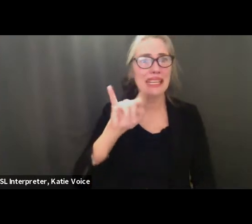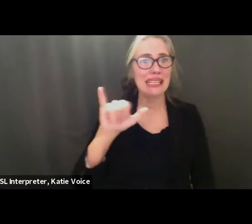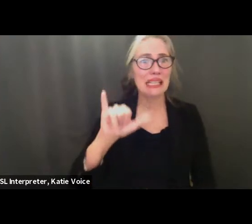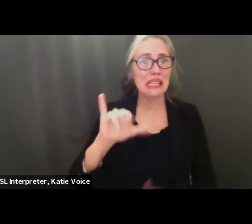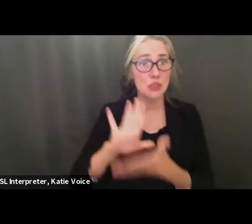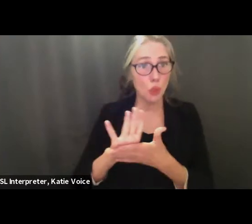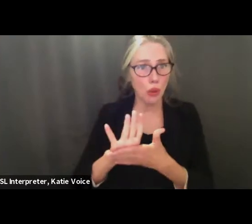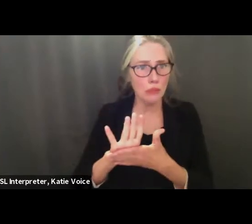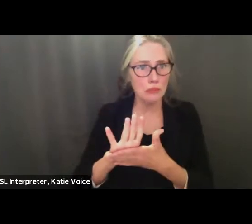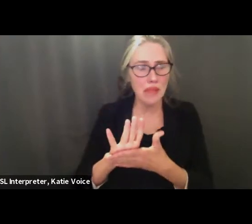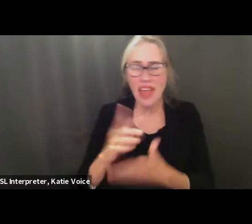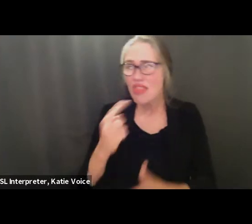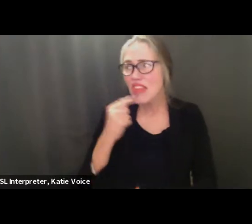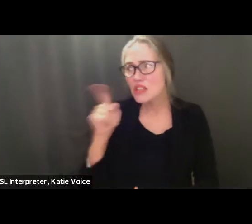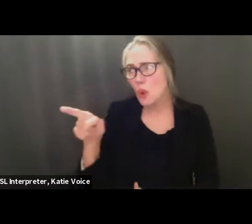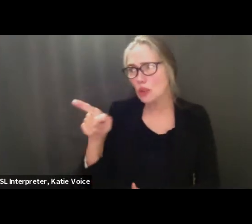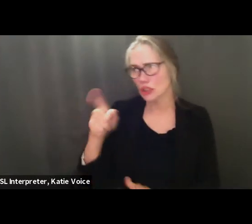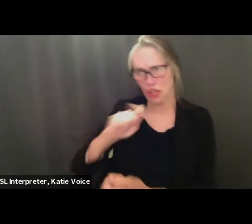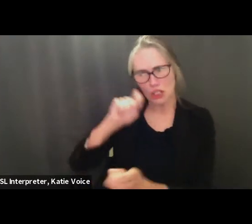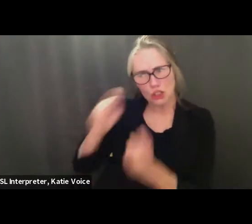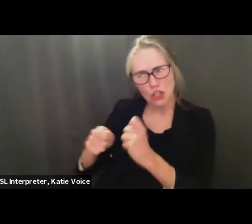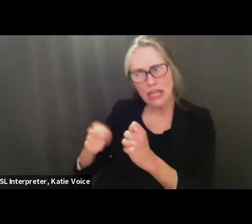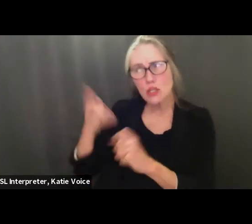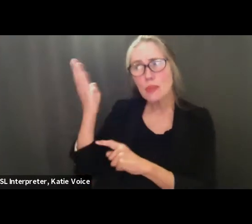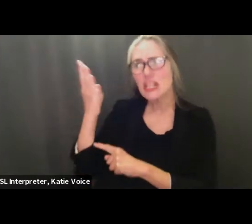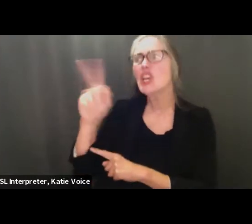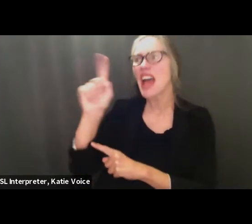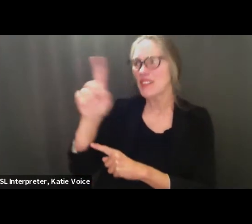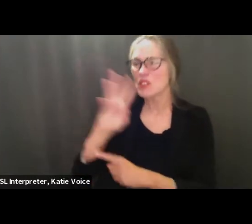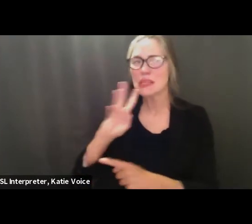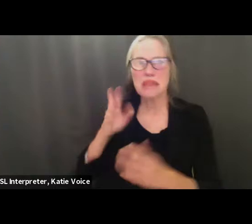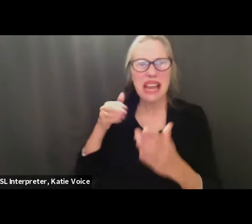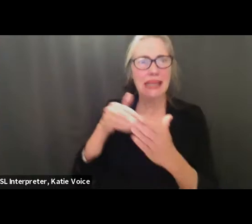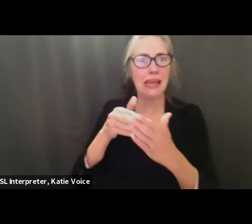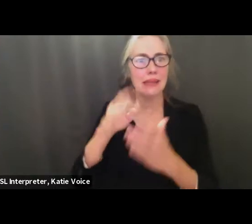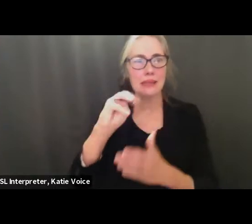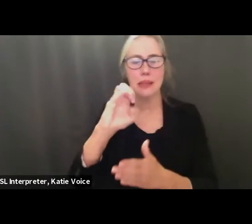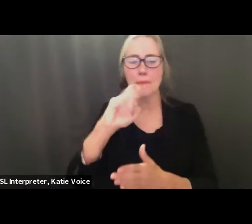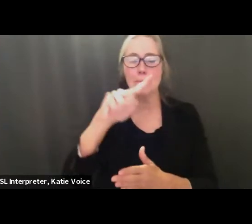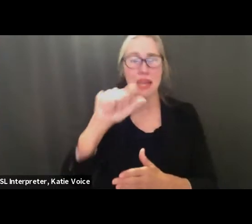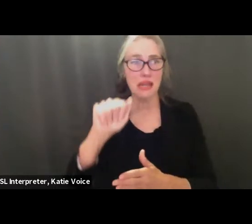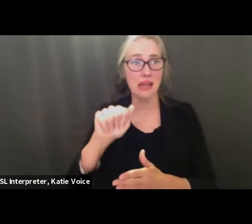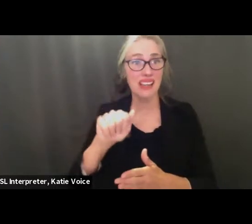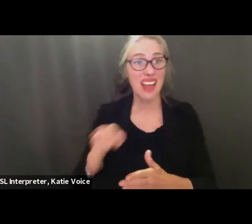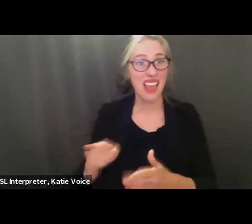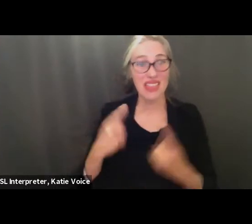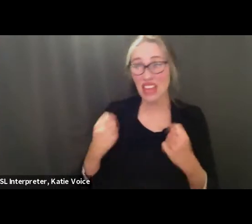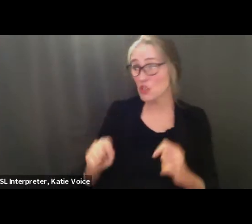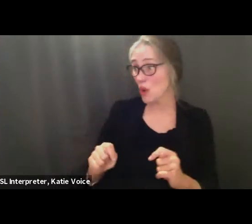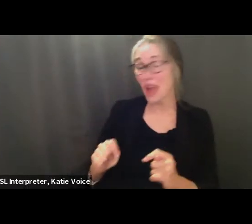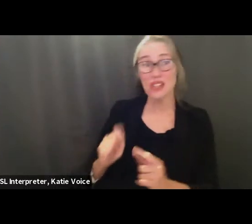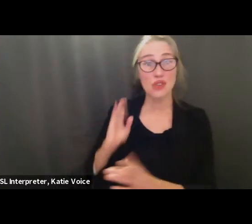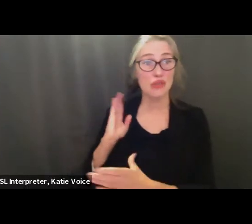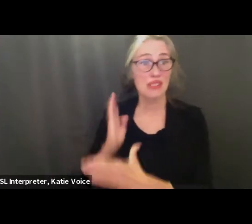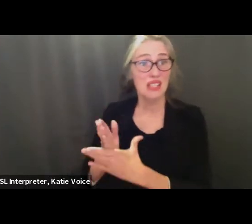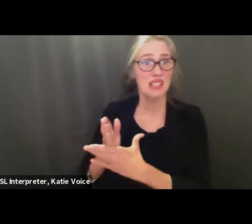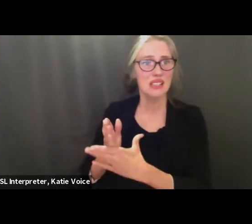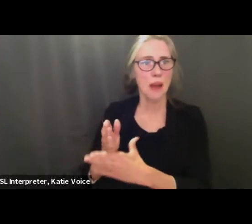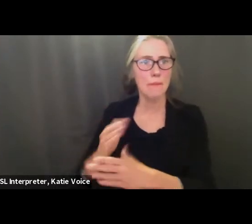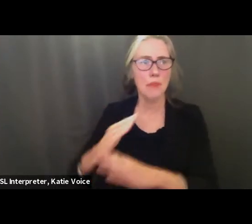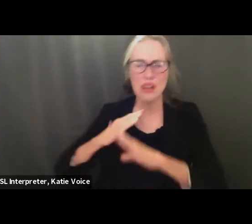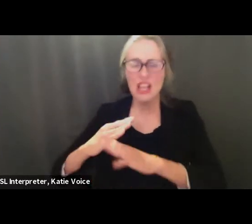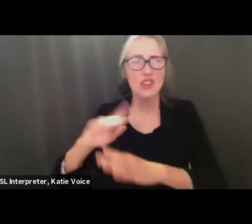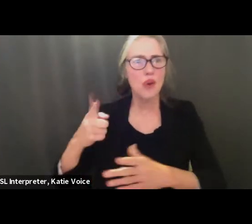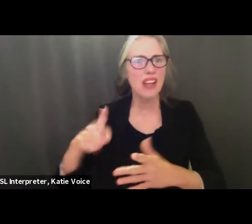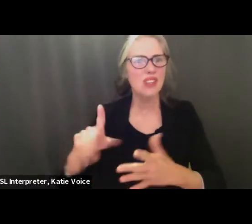una reunión para entrenarla y prepararla para desprestigiar Meta ante el consejo y todos los asistentes, lo que me